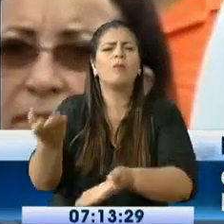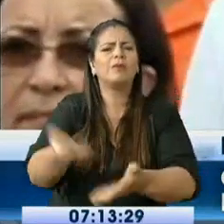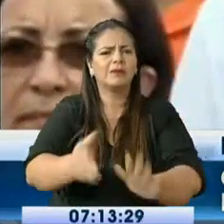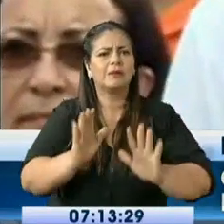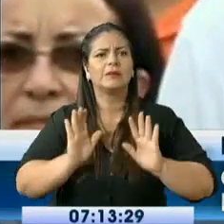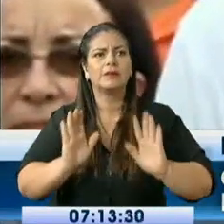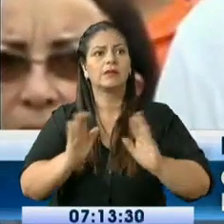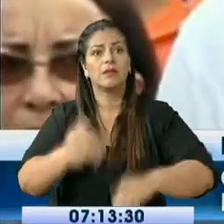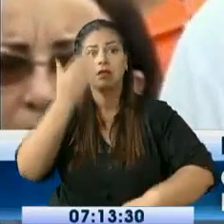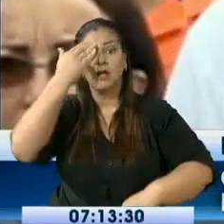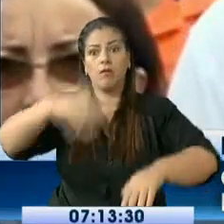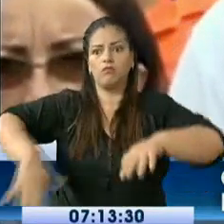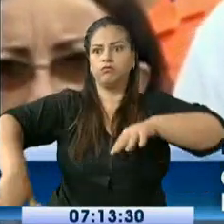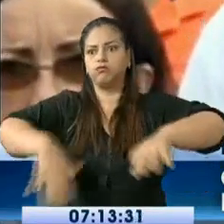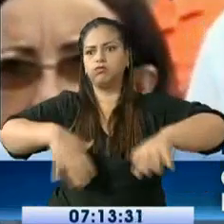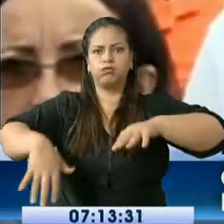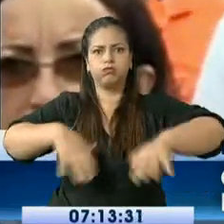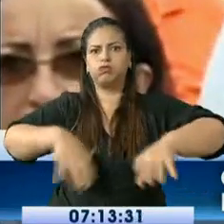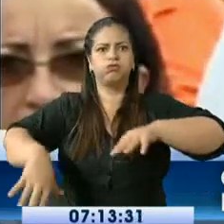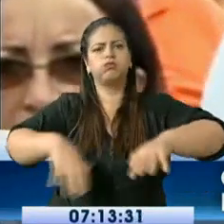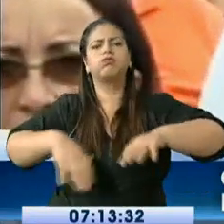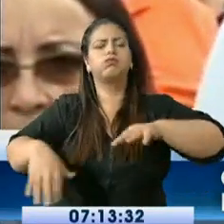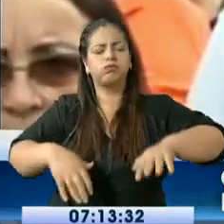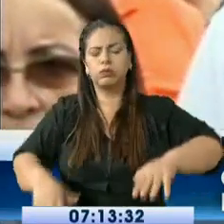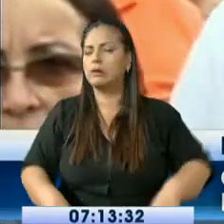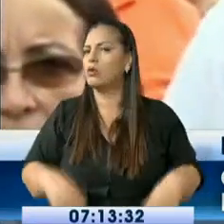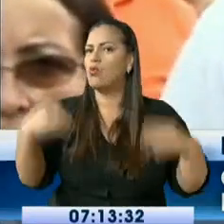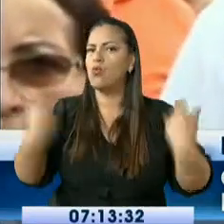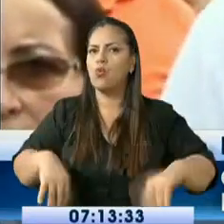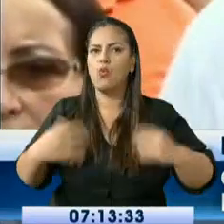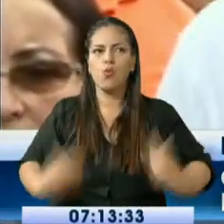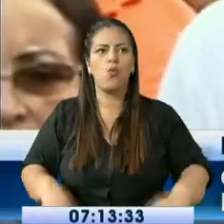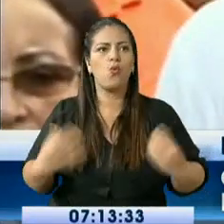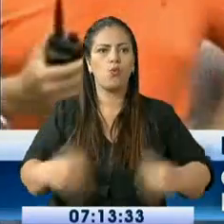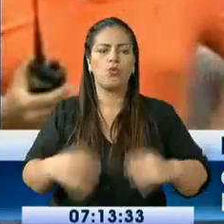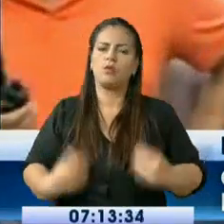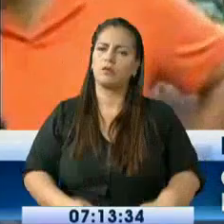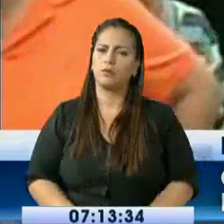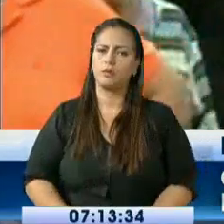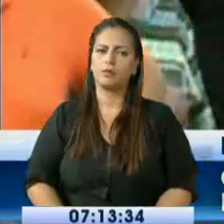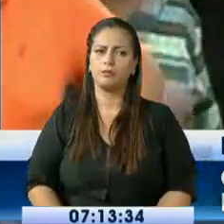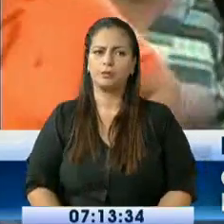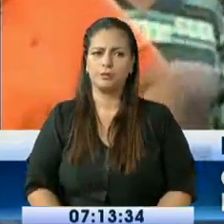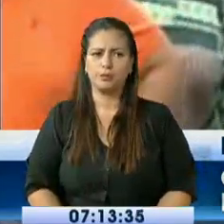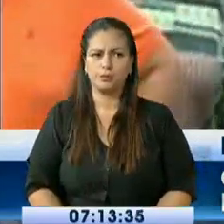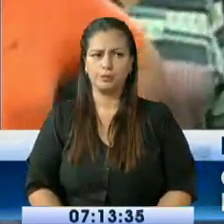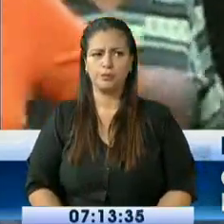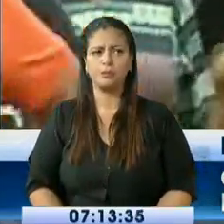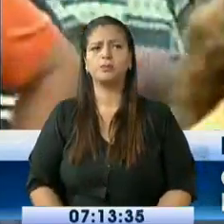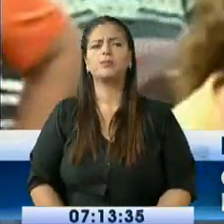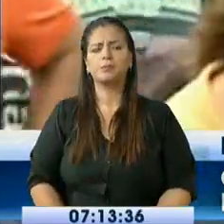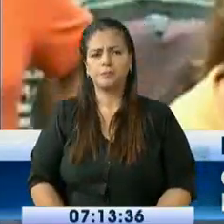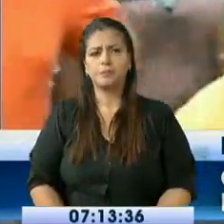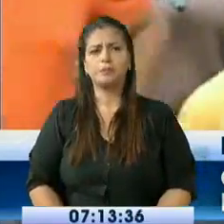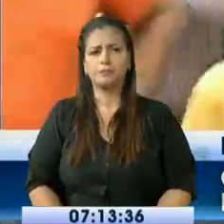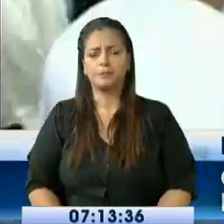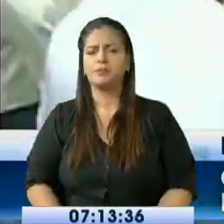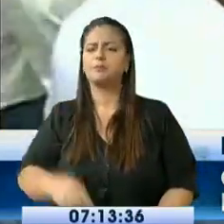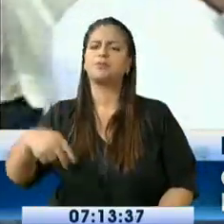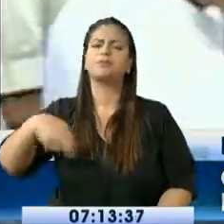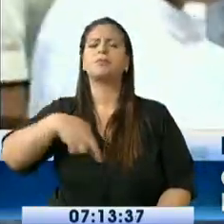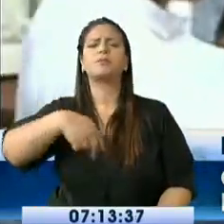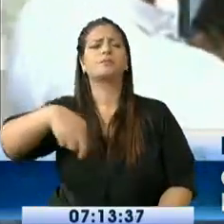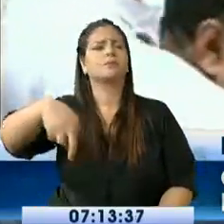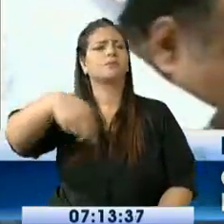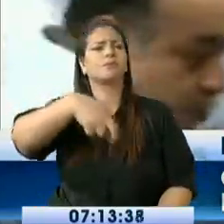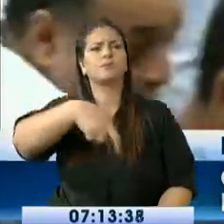Richter. Entonces, estamos hablando de un cataclismo. Recorrió las calles del cantón Jama, ciudad donde